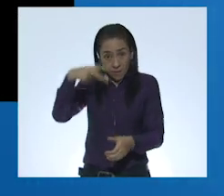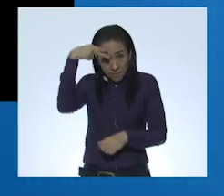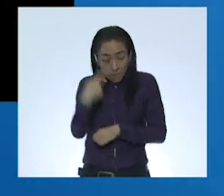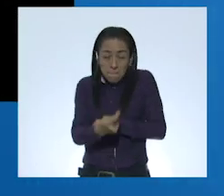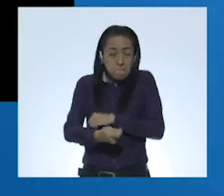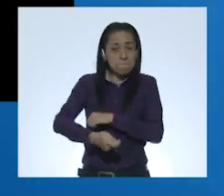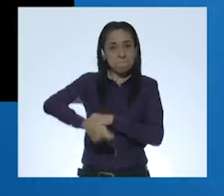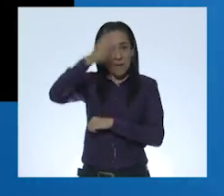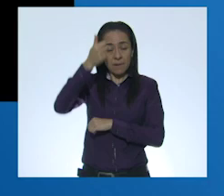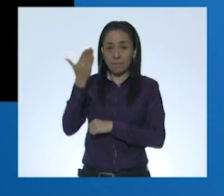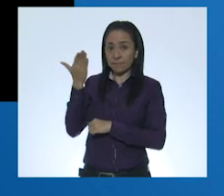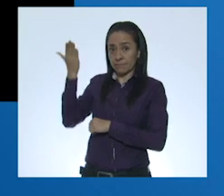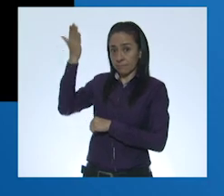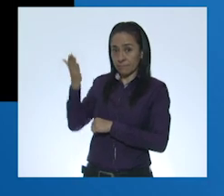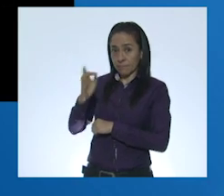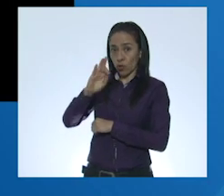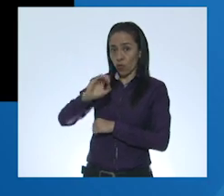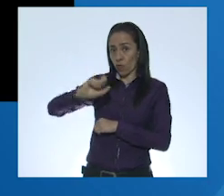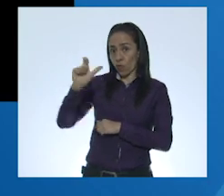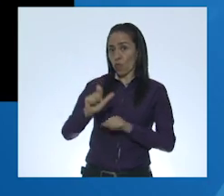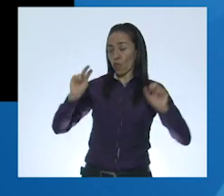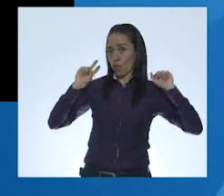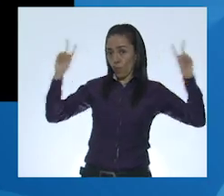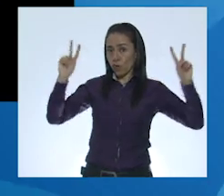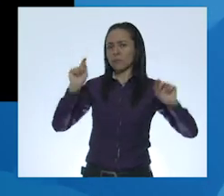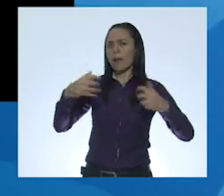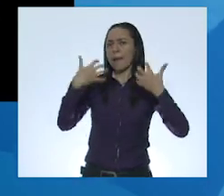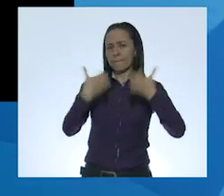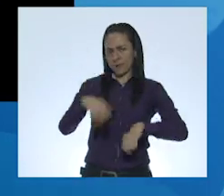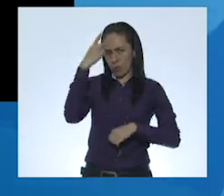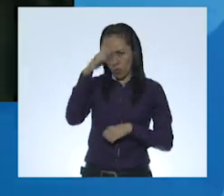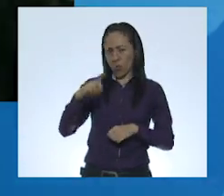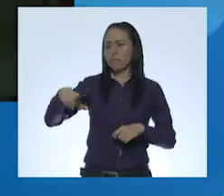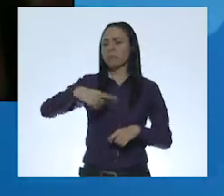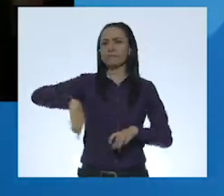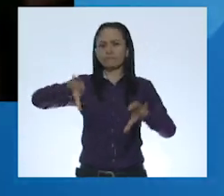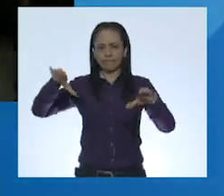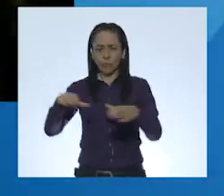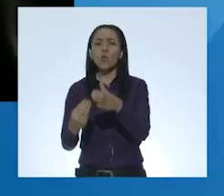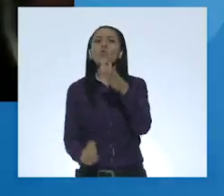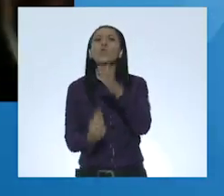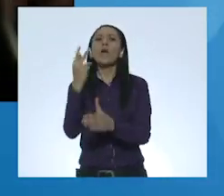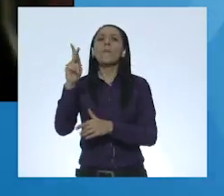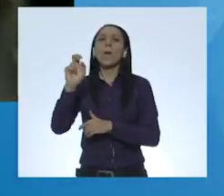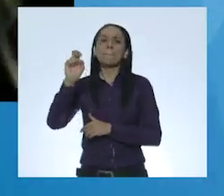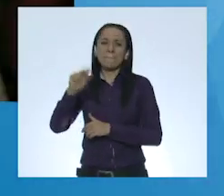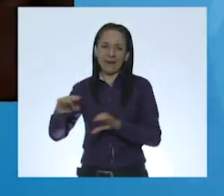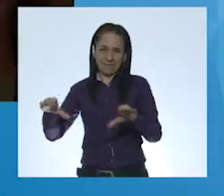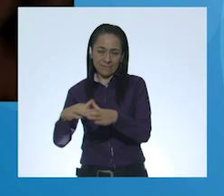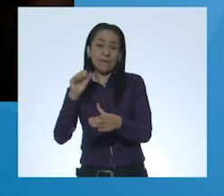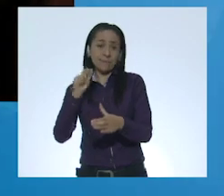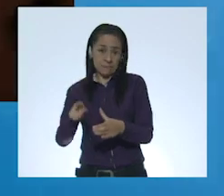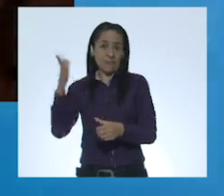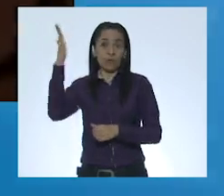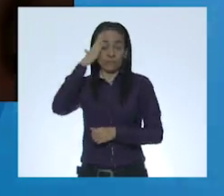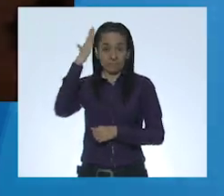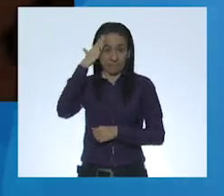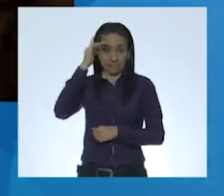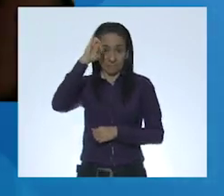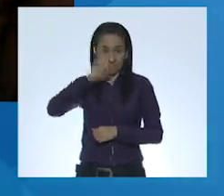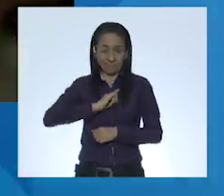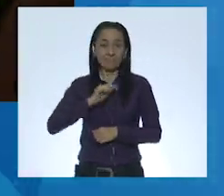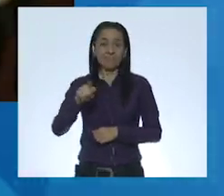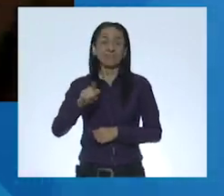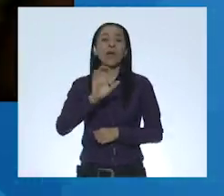Fox, un empresario surgido de la corriente conocida como neopanismo y antiguo gerente de la Coca-Cola, se ganó